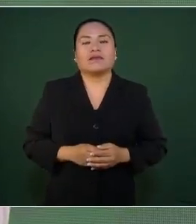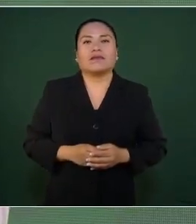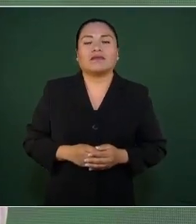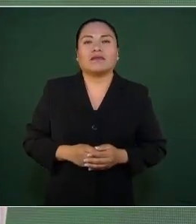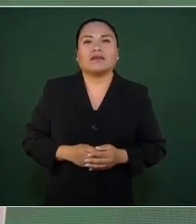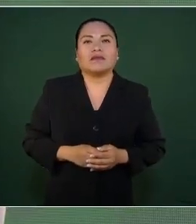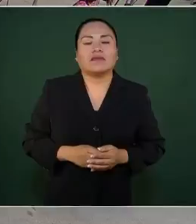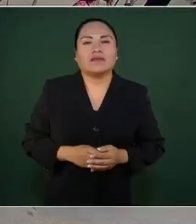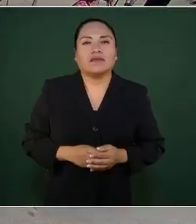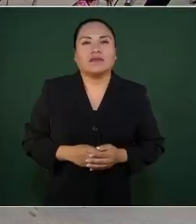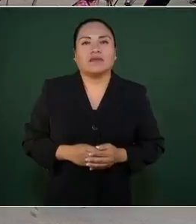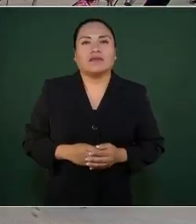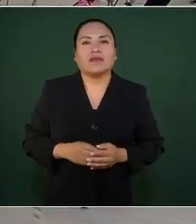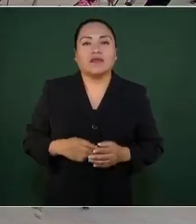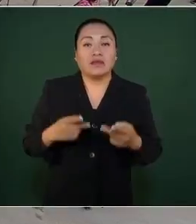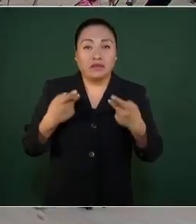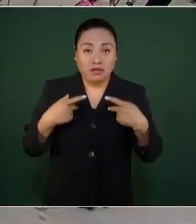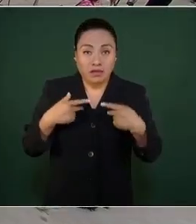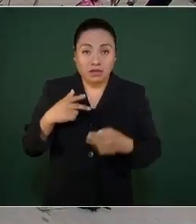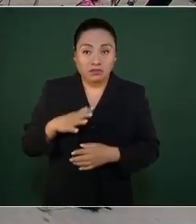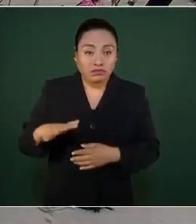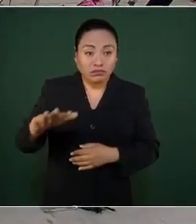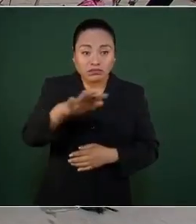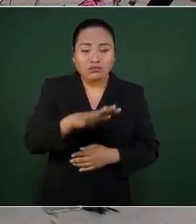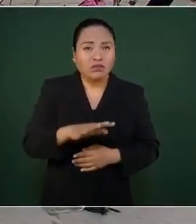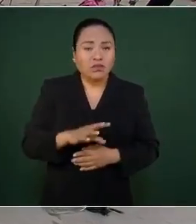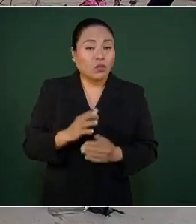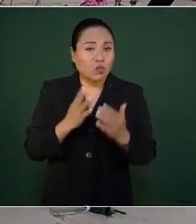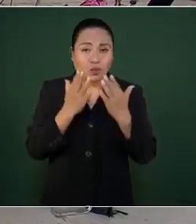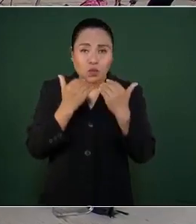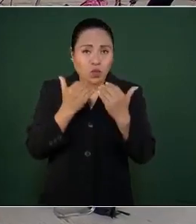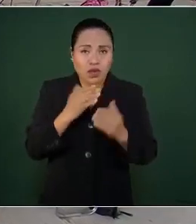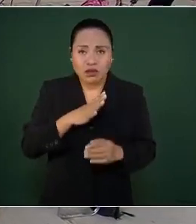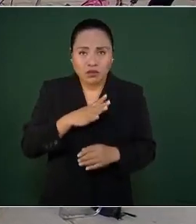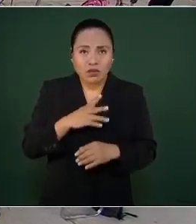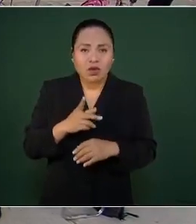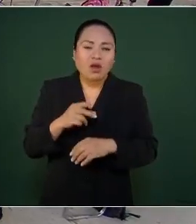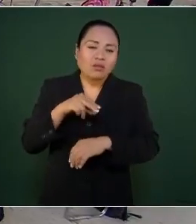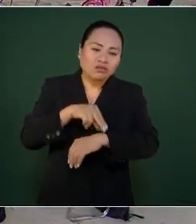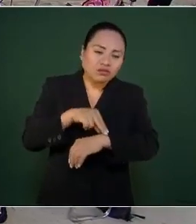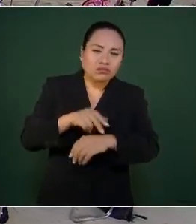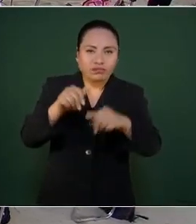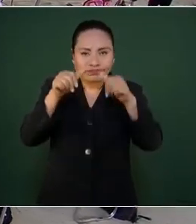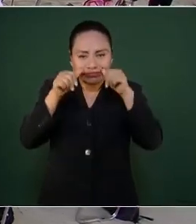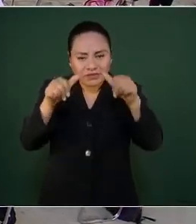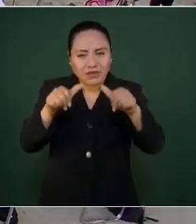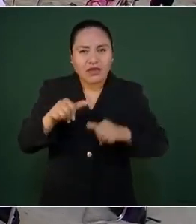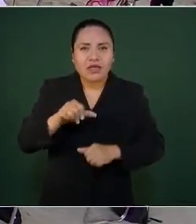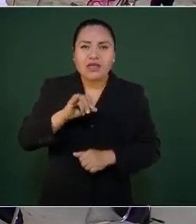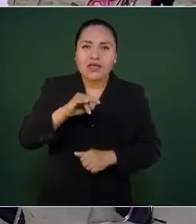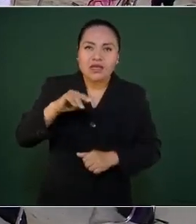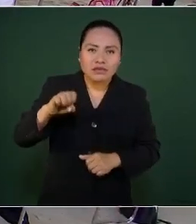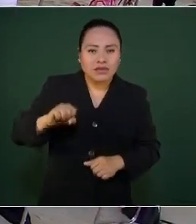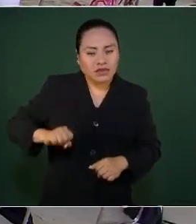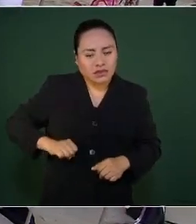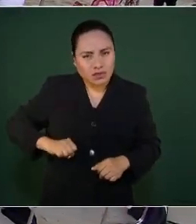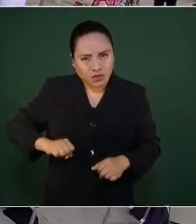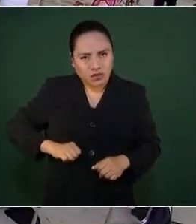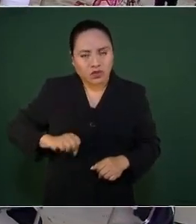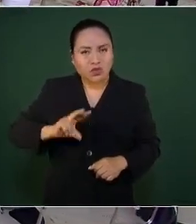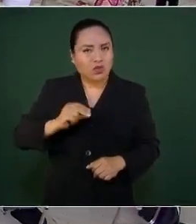que los que no tienen seguridad social, es decir, que no